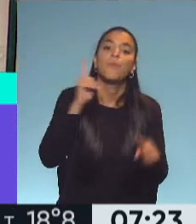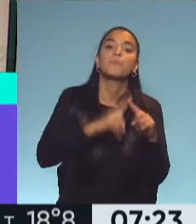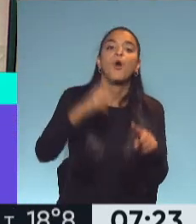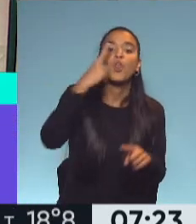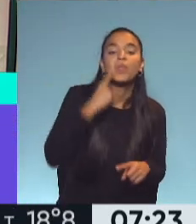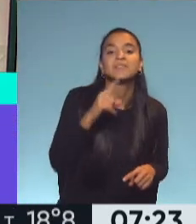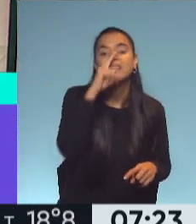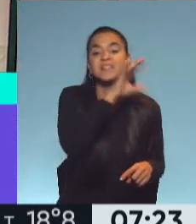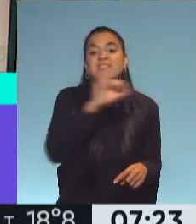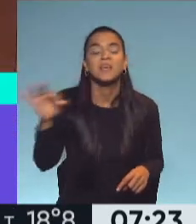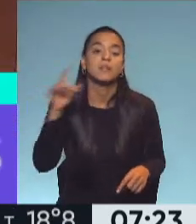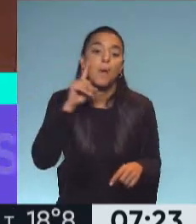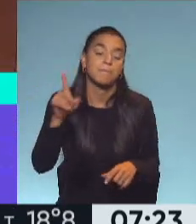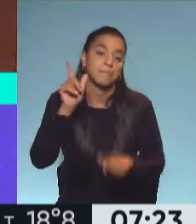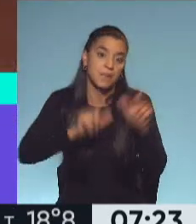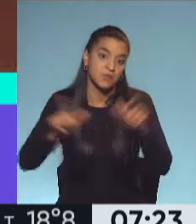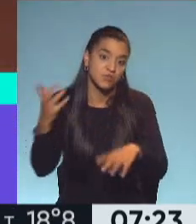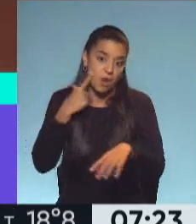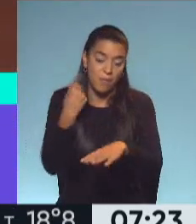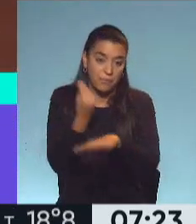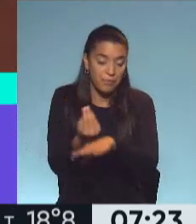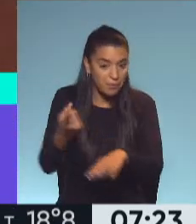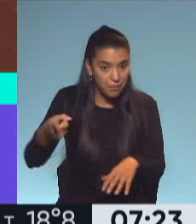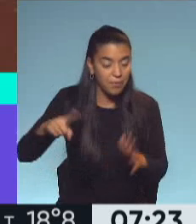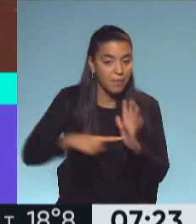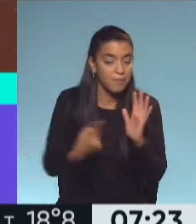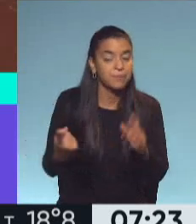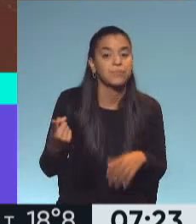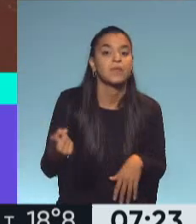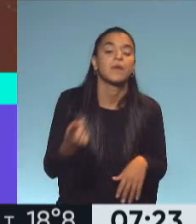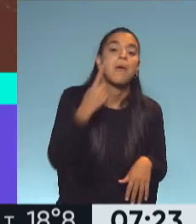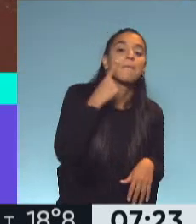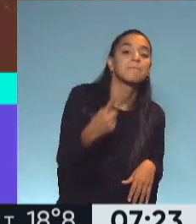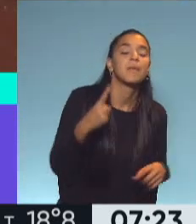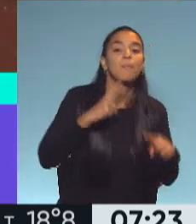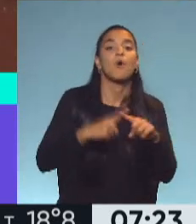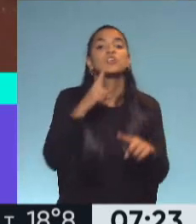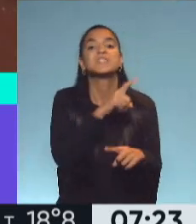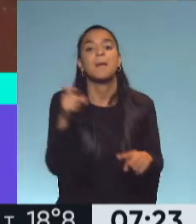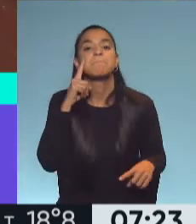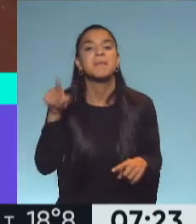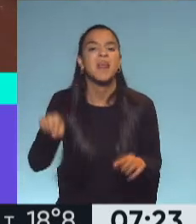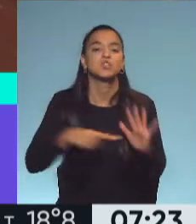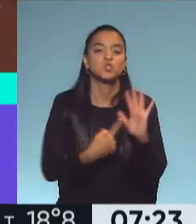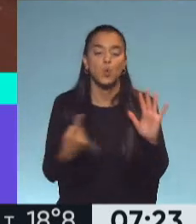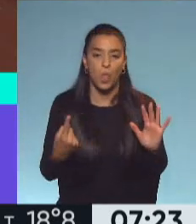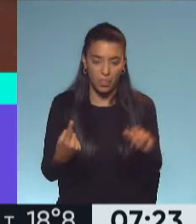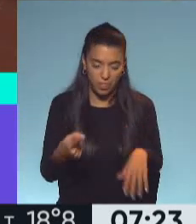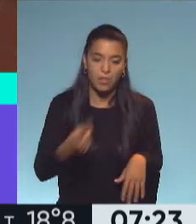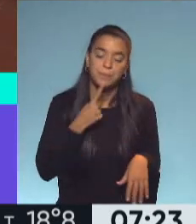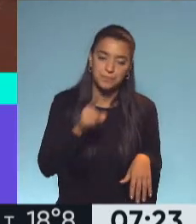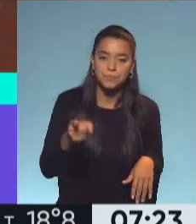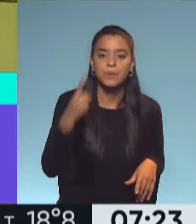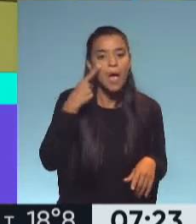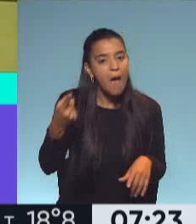700.000 habitantes, que es una incidencia parecida a la de la ciudad de Buenos Aires, de más o menos 1.000 cada 100.000. Y eso nos parece a nosotros un motivo suficiente como para